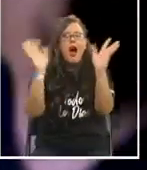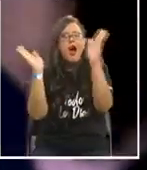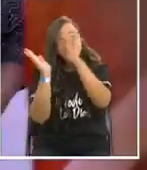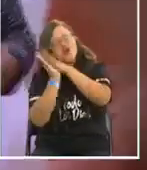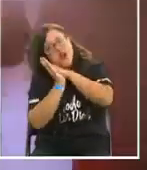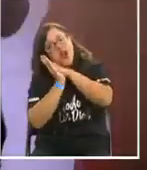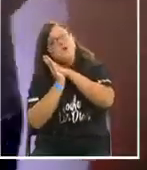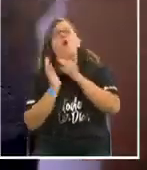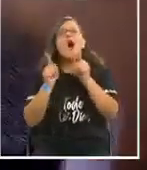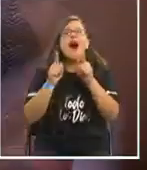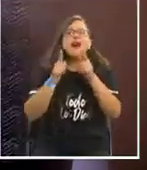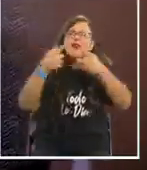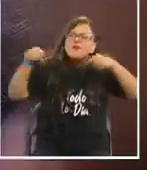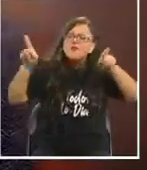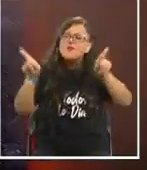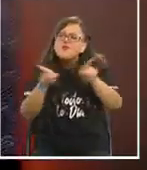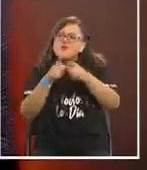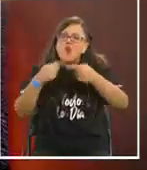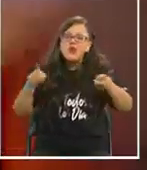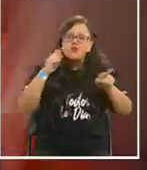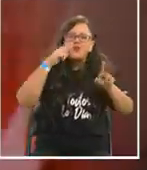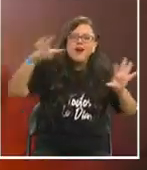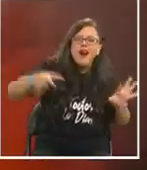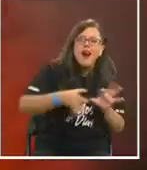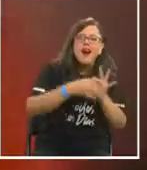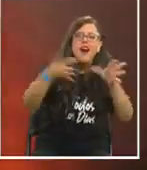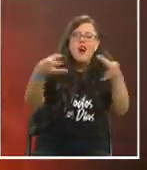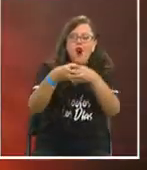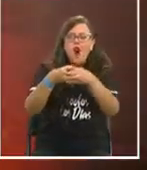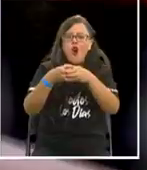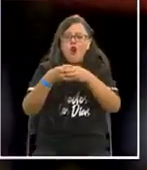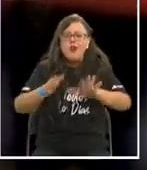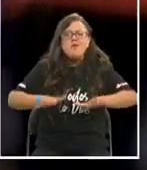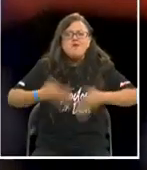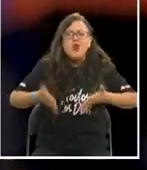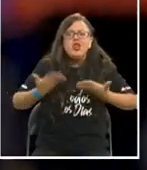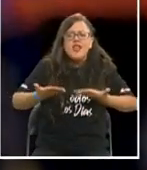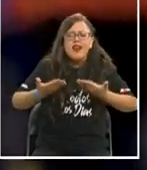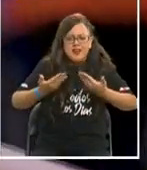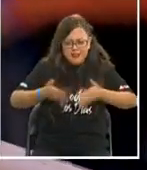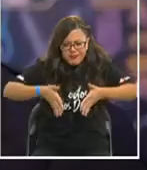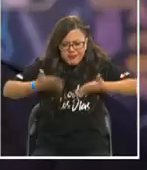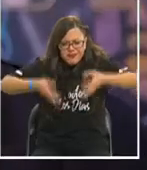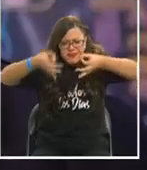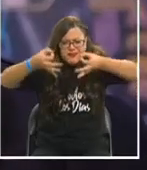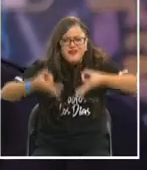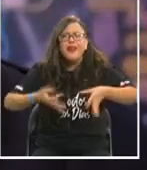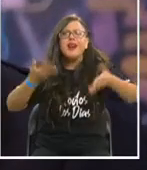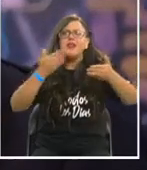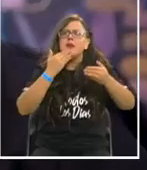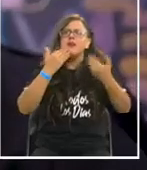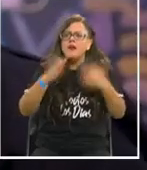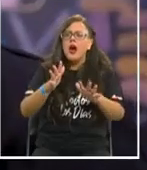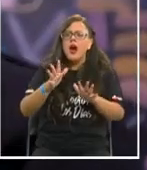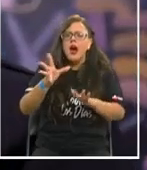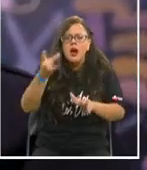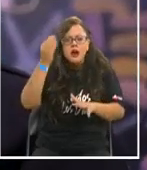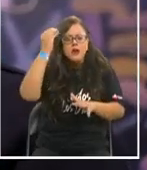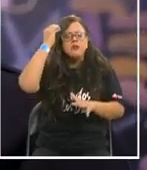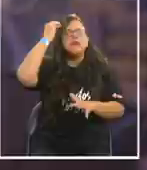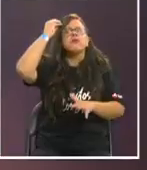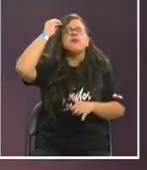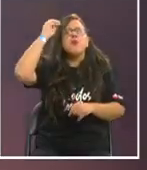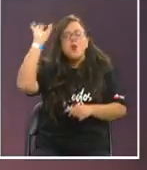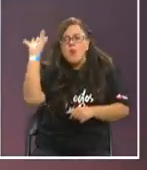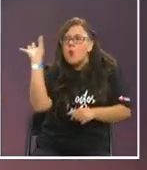La música tiene que ver con lo colectivo, te motiva, reafirma tu autoestima, te hace crecer además, porque en el fondo es un trabajo en